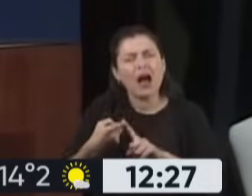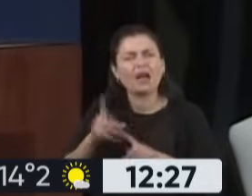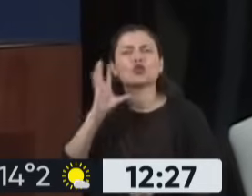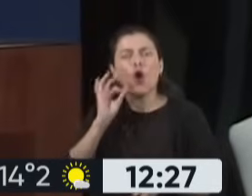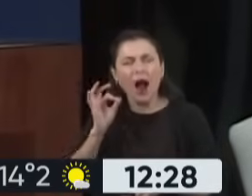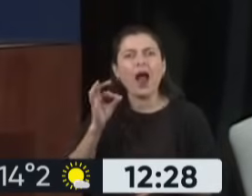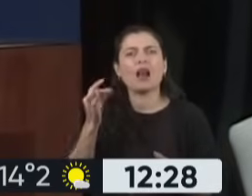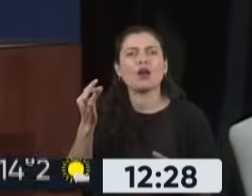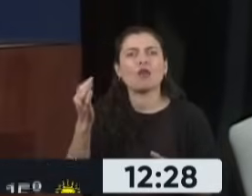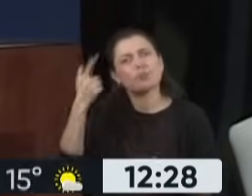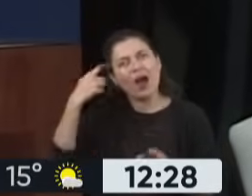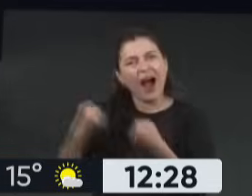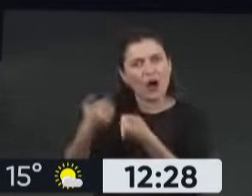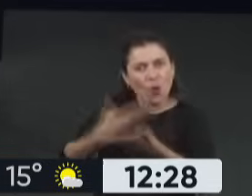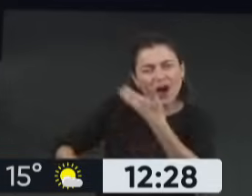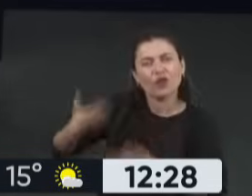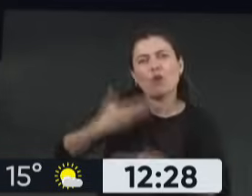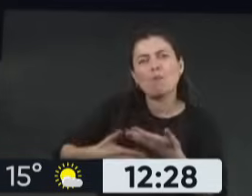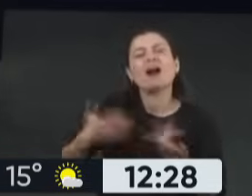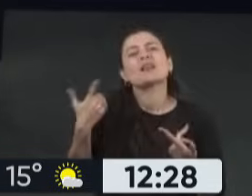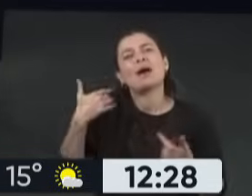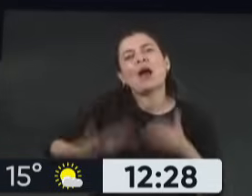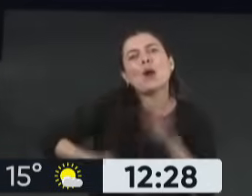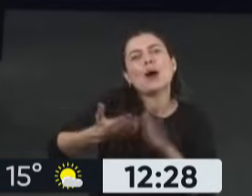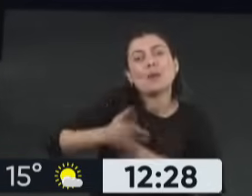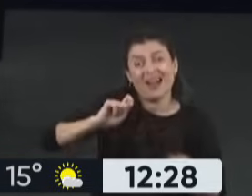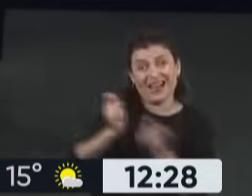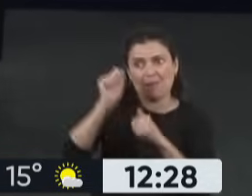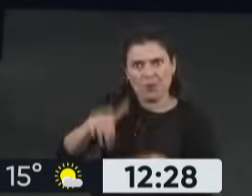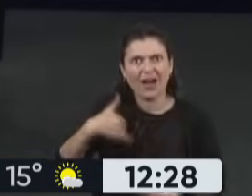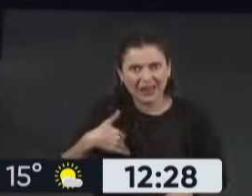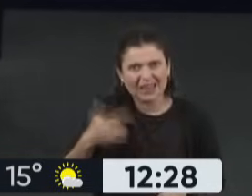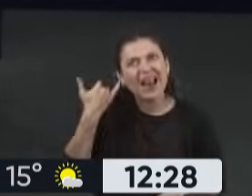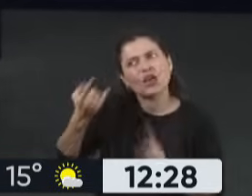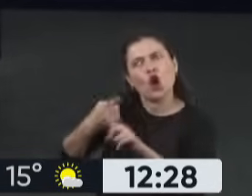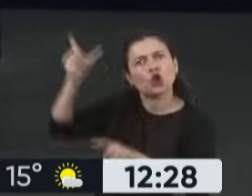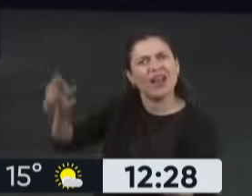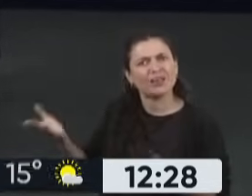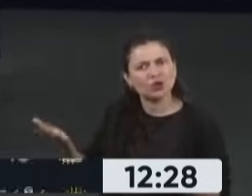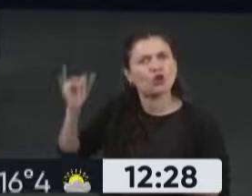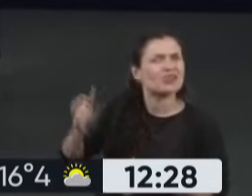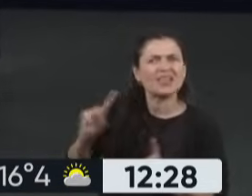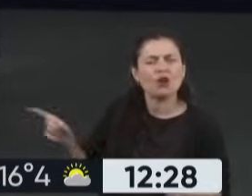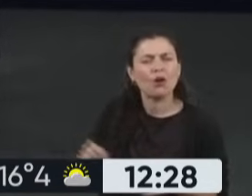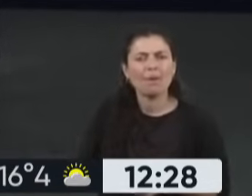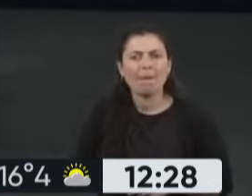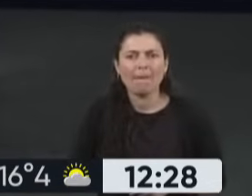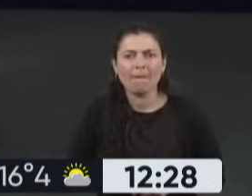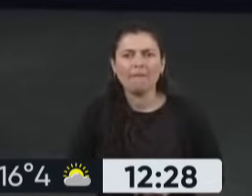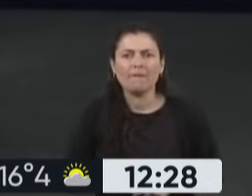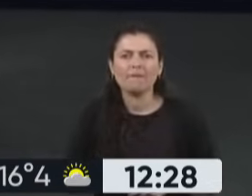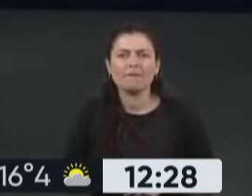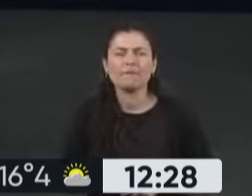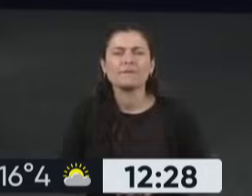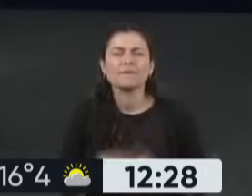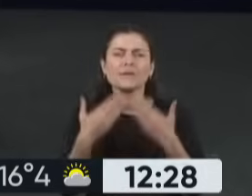hacer estos cambios. Gracias. Silvina. Sí, muchas gracias. ¿Se escucha ahí? Sí. Buen día.